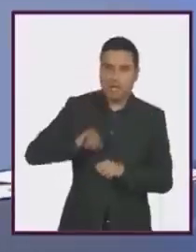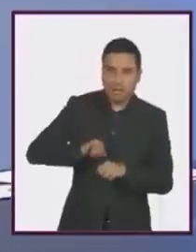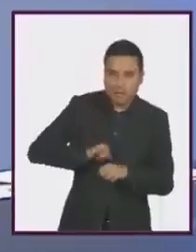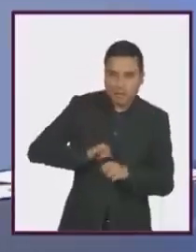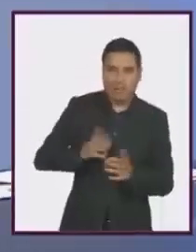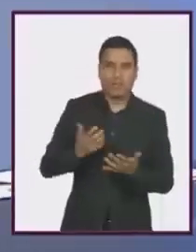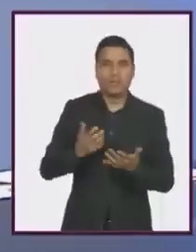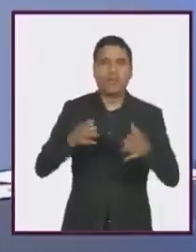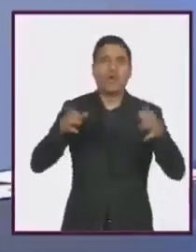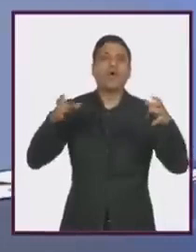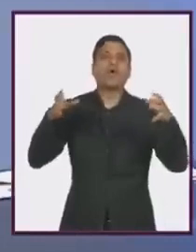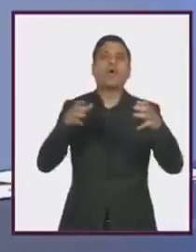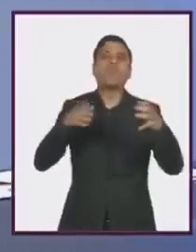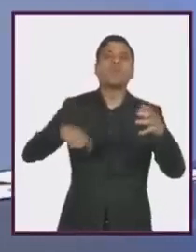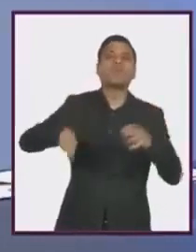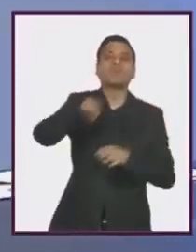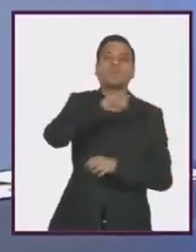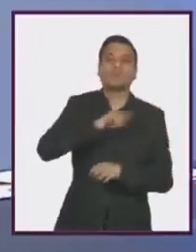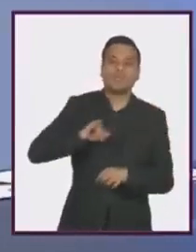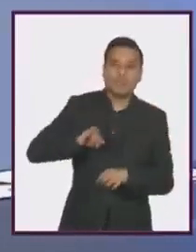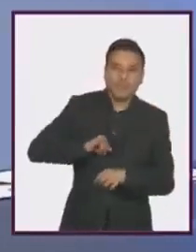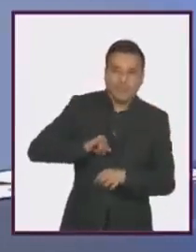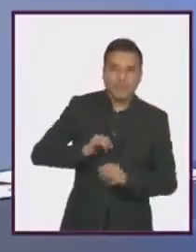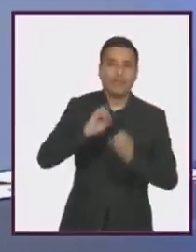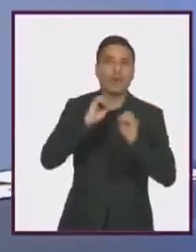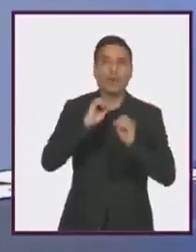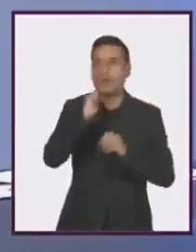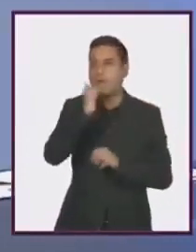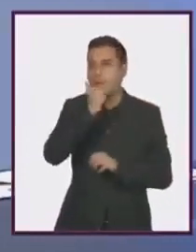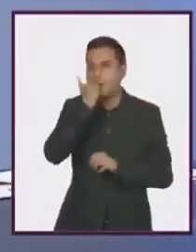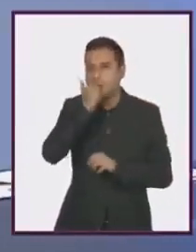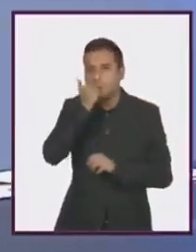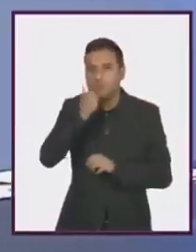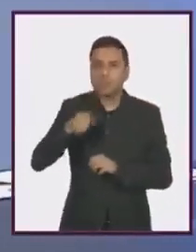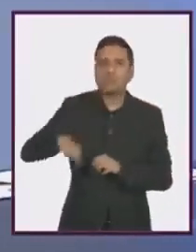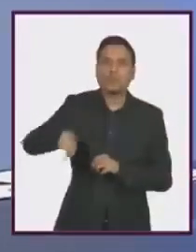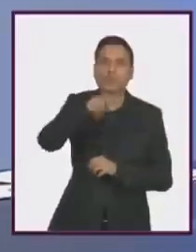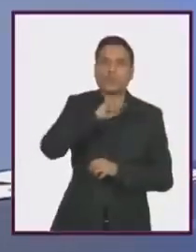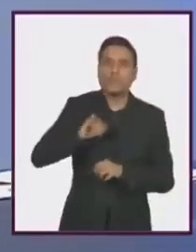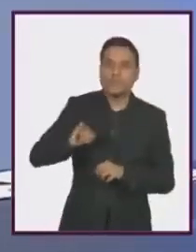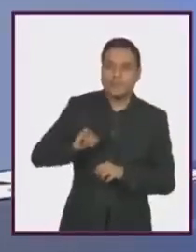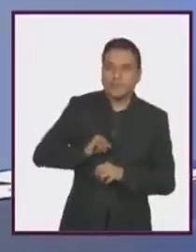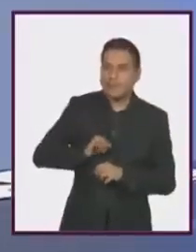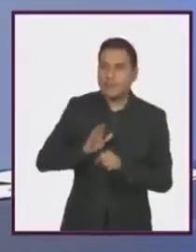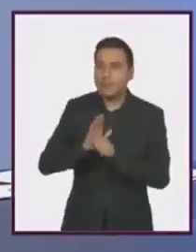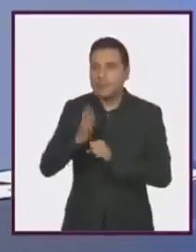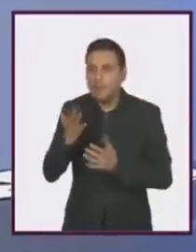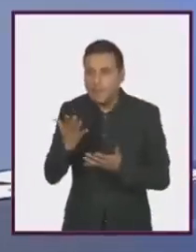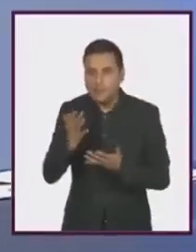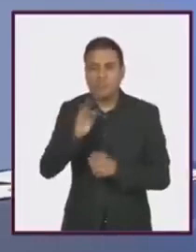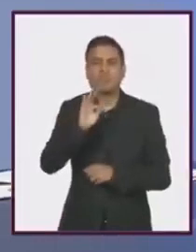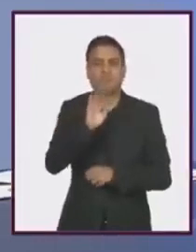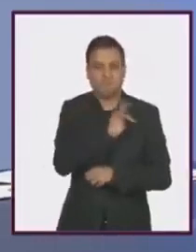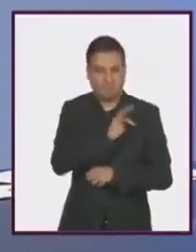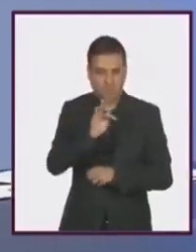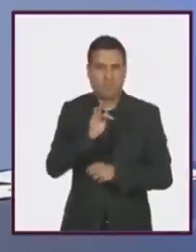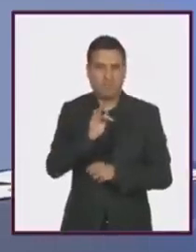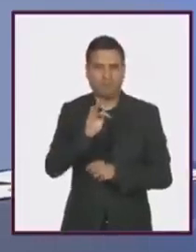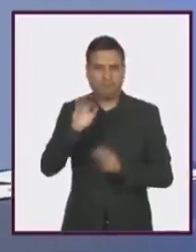comunidad como aquellos que nuestros pequeños, nuestros niños, nuestras niñas y adolescentes tengan en relación con el mundo en el que